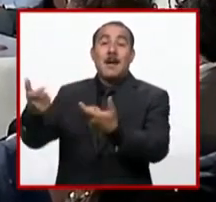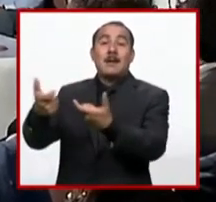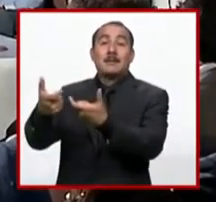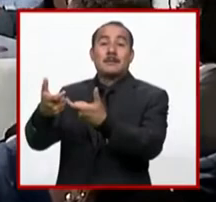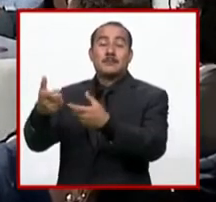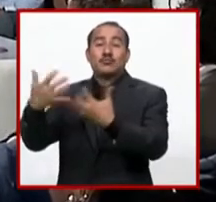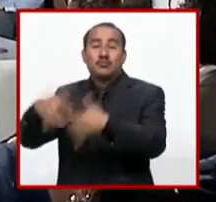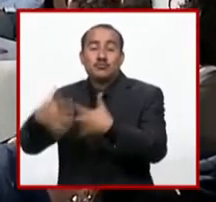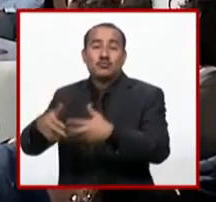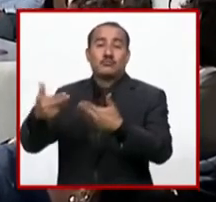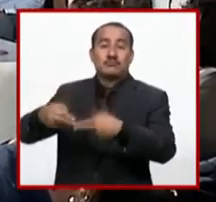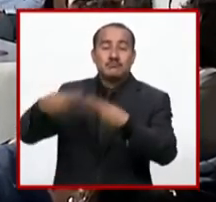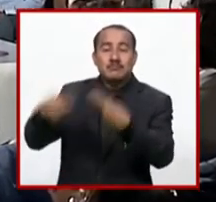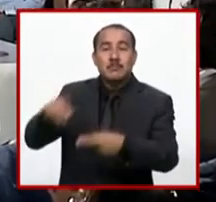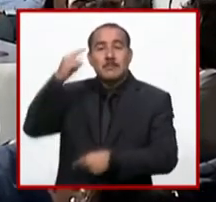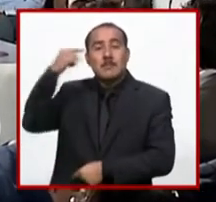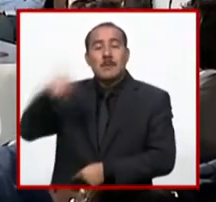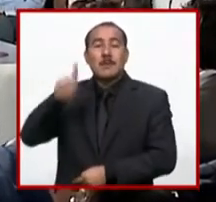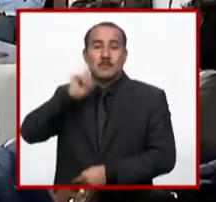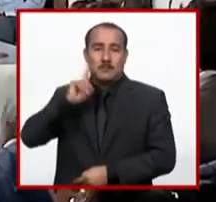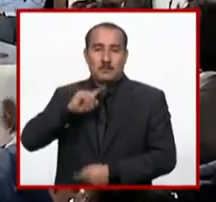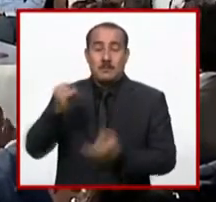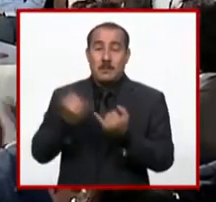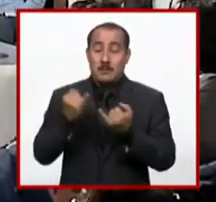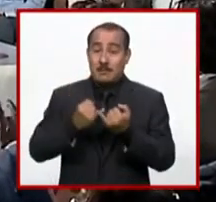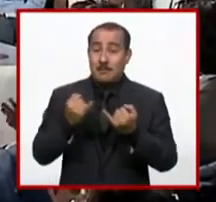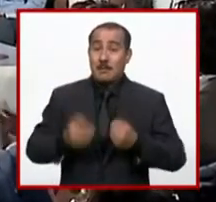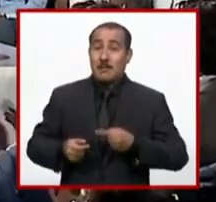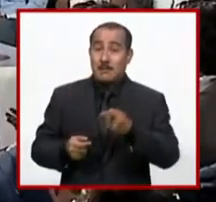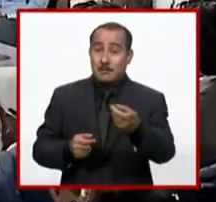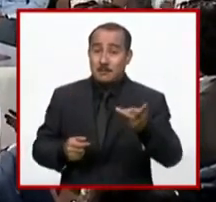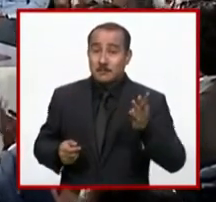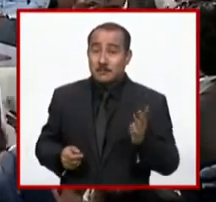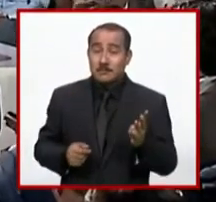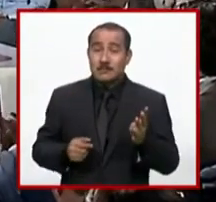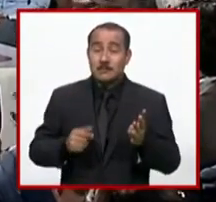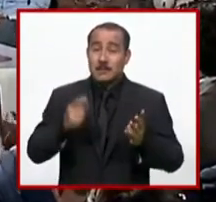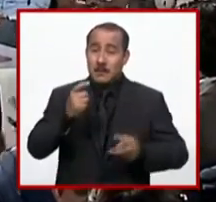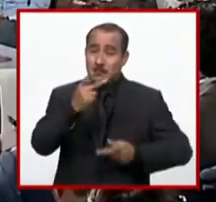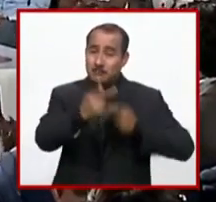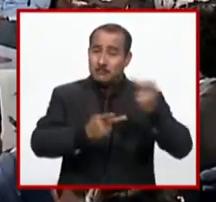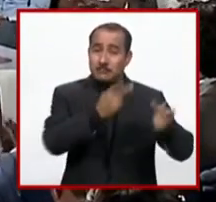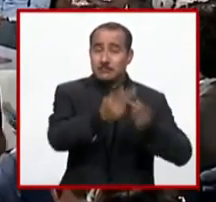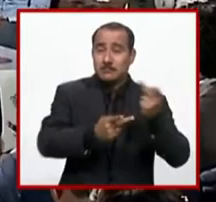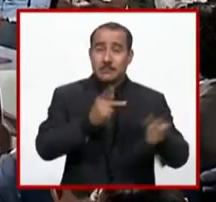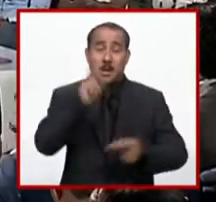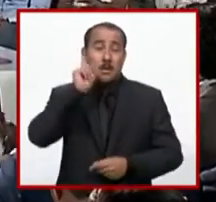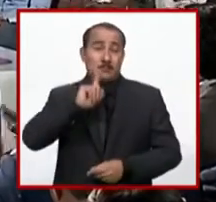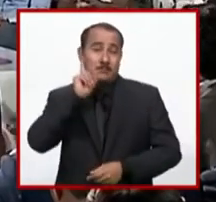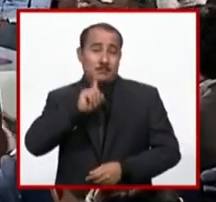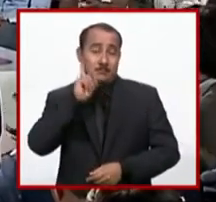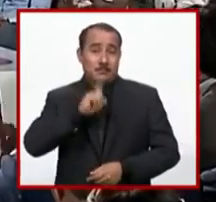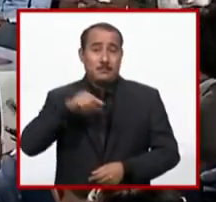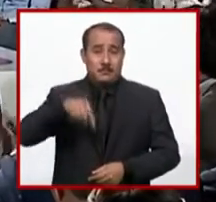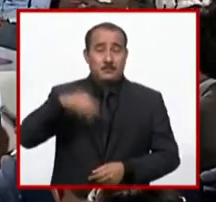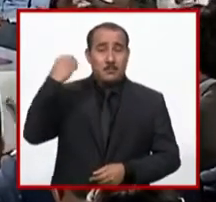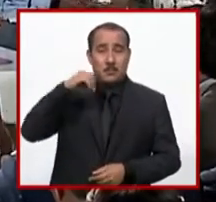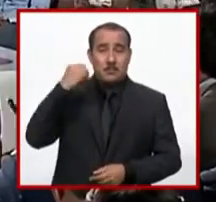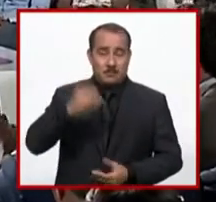ahí hemos dado crédito a la palabra por más de 10 millones a mujeres oaxaqueñas.